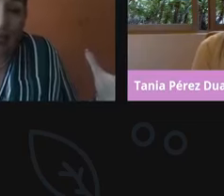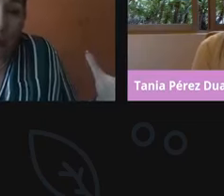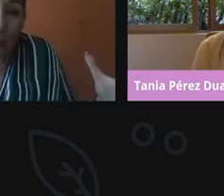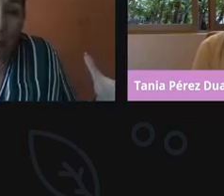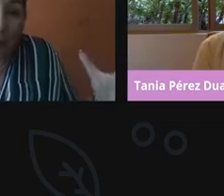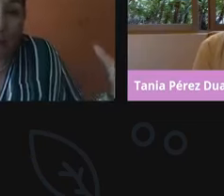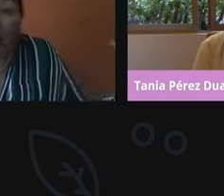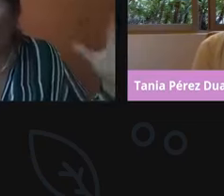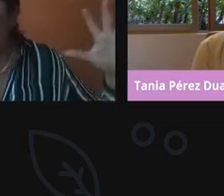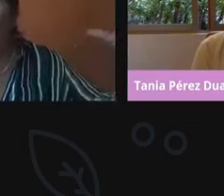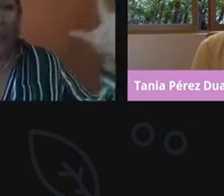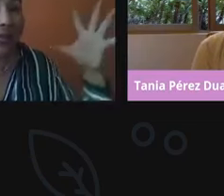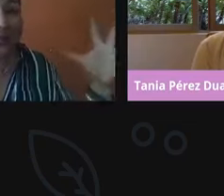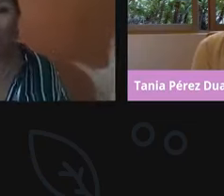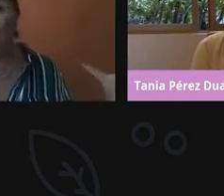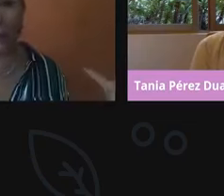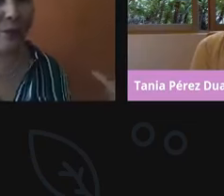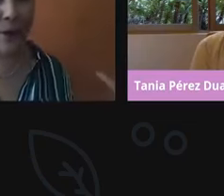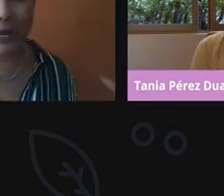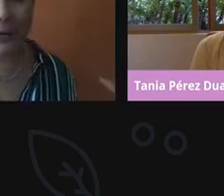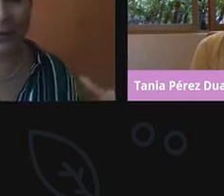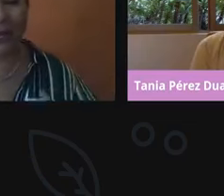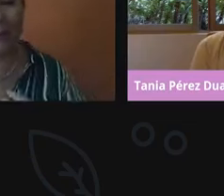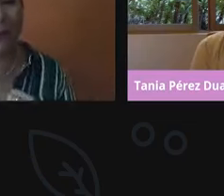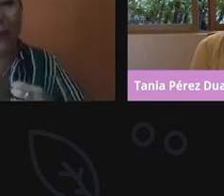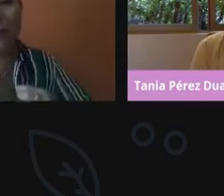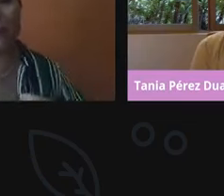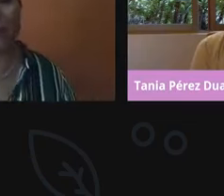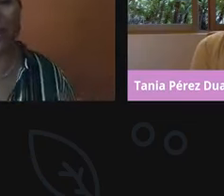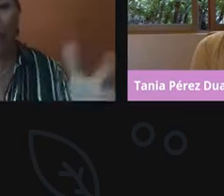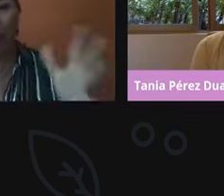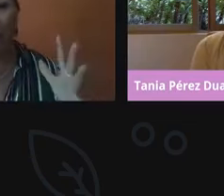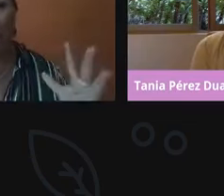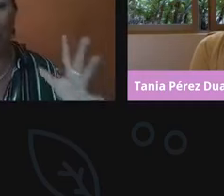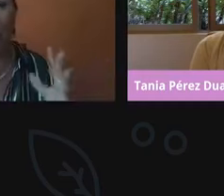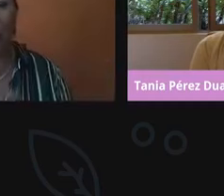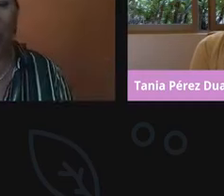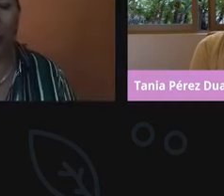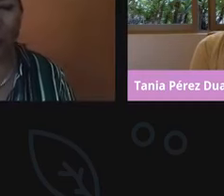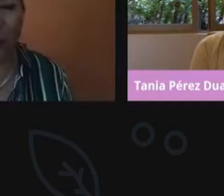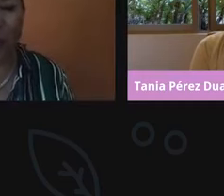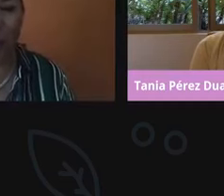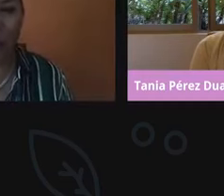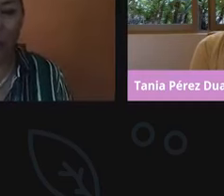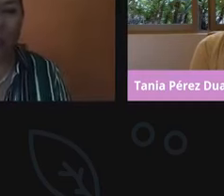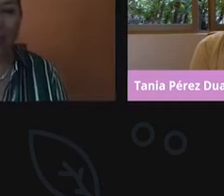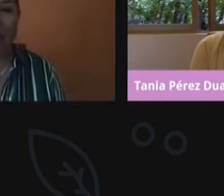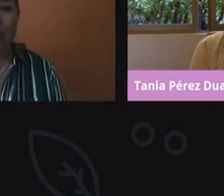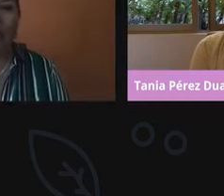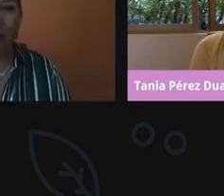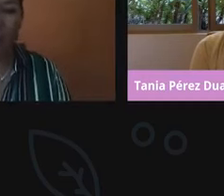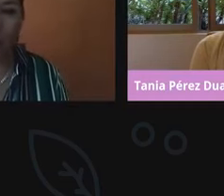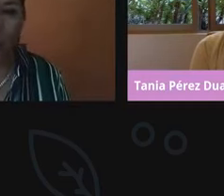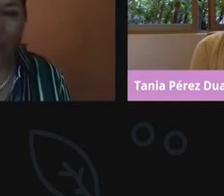En el transcurso, claro, siempre les digo, busquen una buena iluminación porque nos vamos ocultando, nos vamos haciendo de